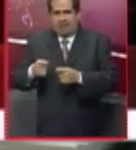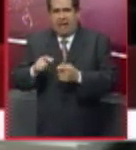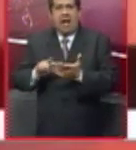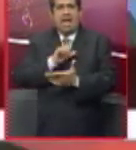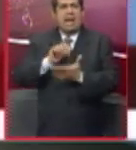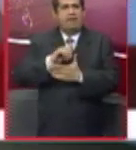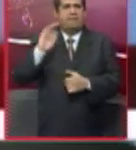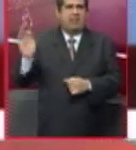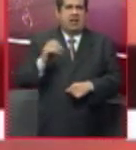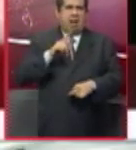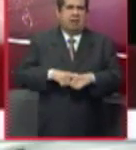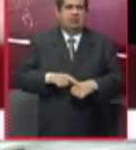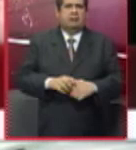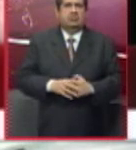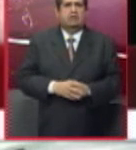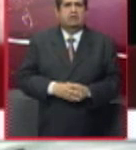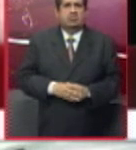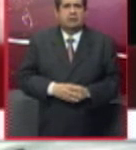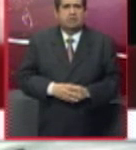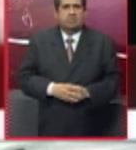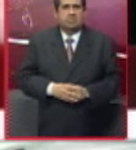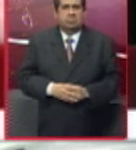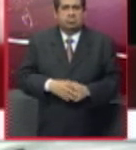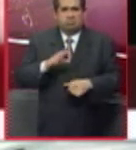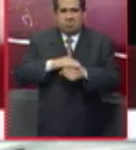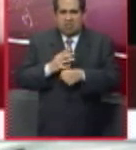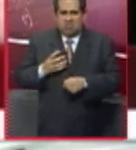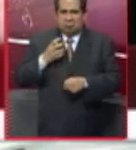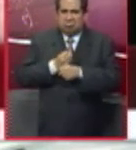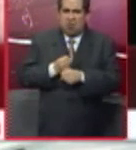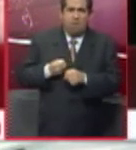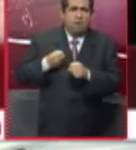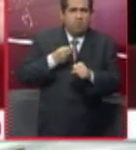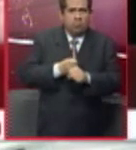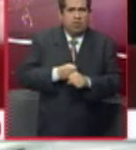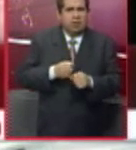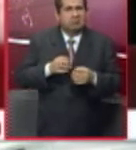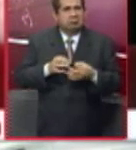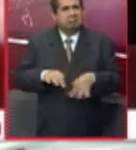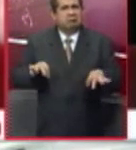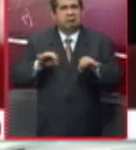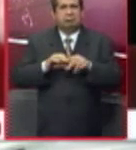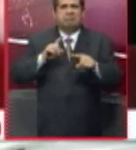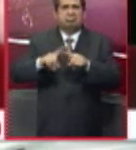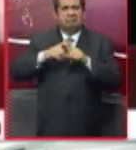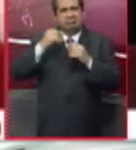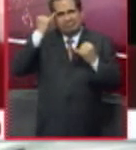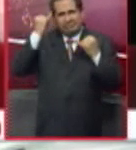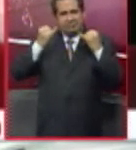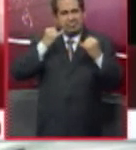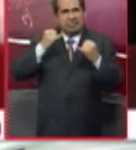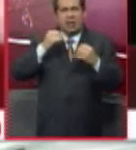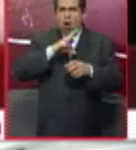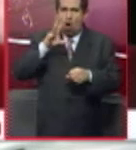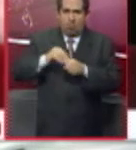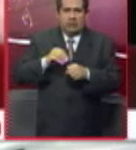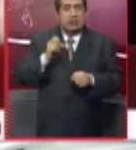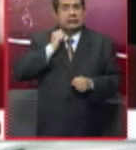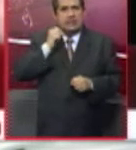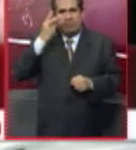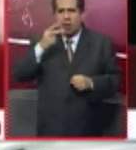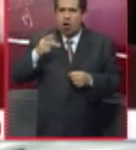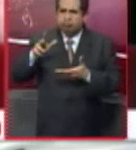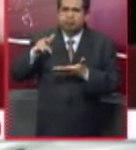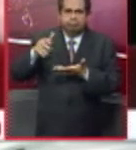ley federal. Vamos a fortalecer el debate respecto a diversos puntos de vista que existen en el Senado